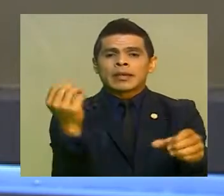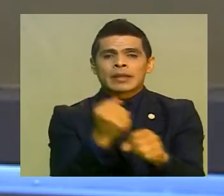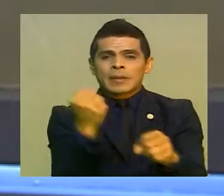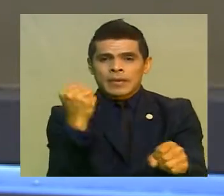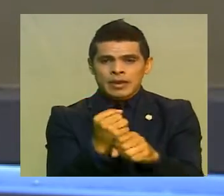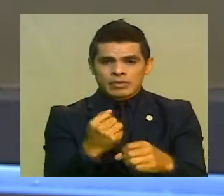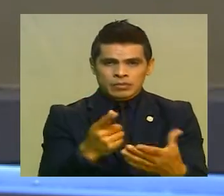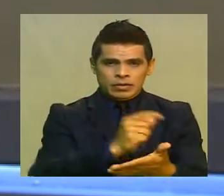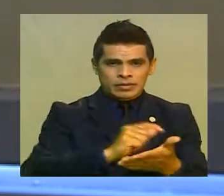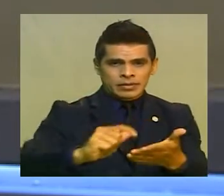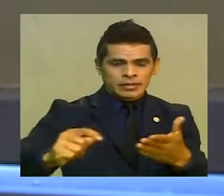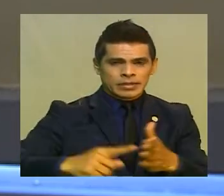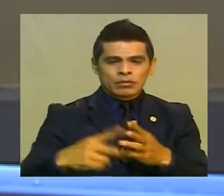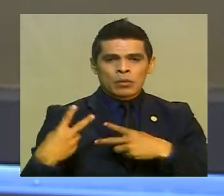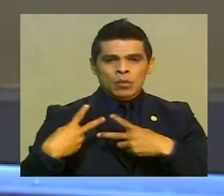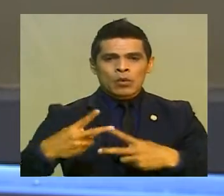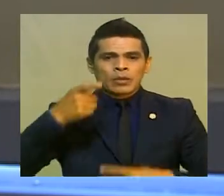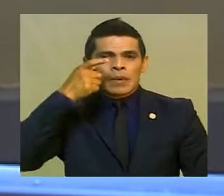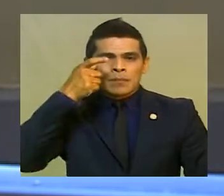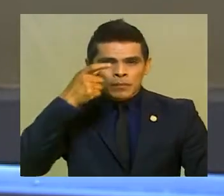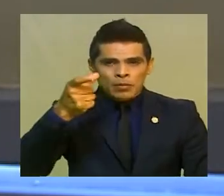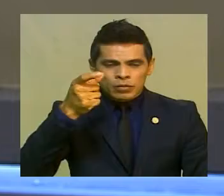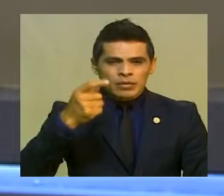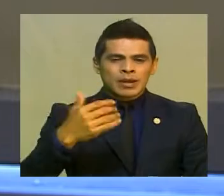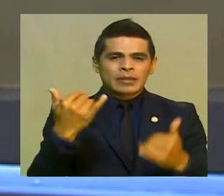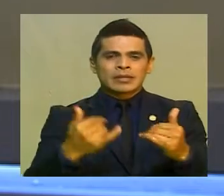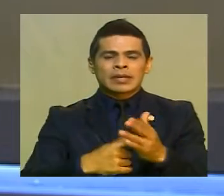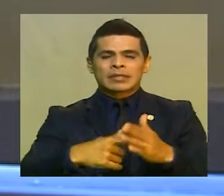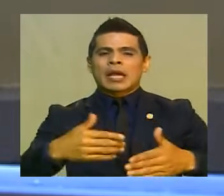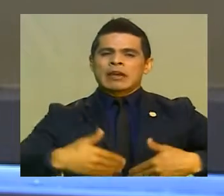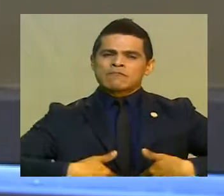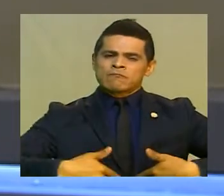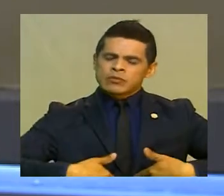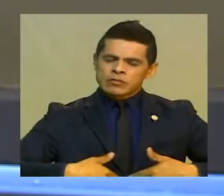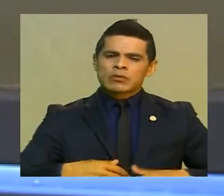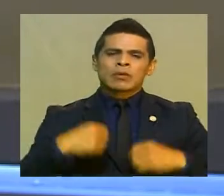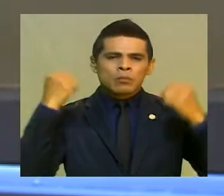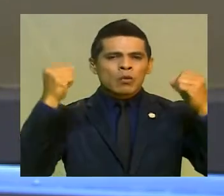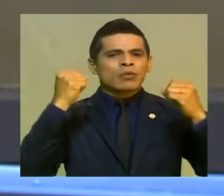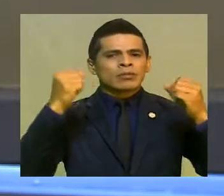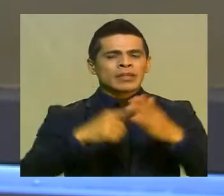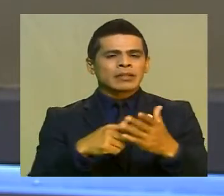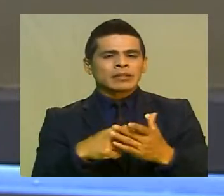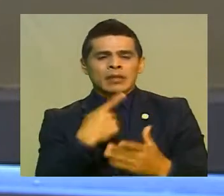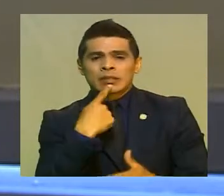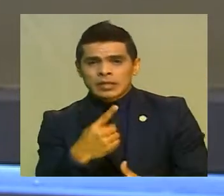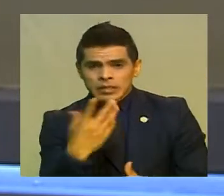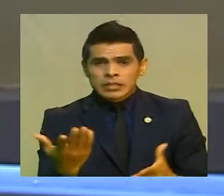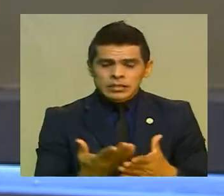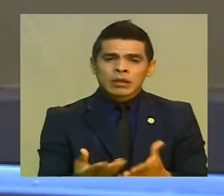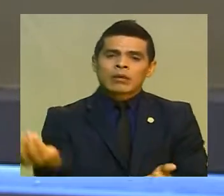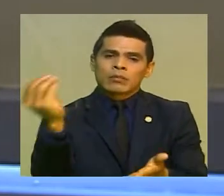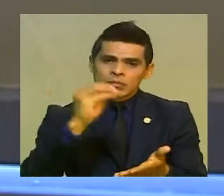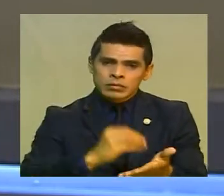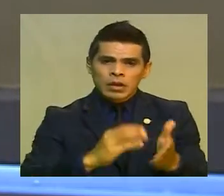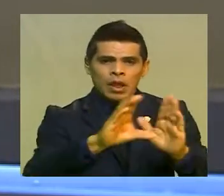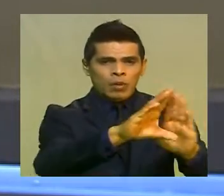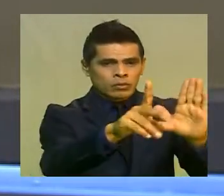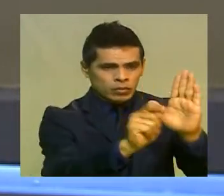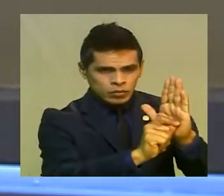adscritos al movimiento de voluntad popular se encuentra en lucha permanente exigen que se restablezcan los beneficios que otorga la constitución